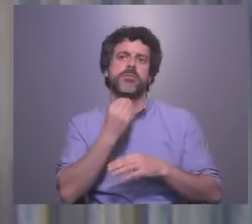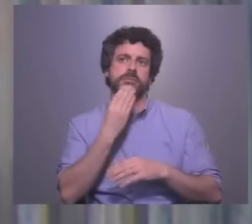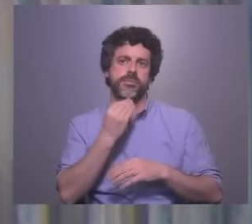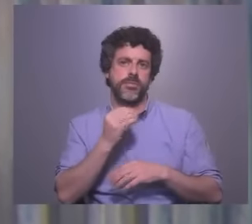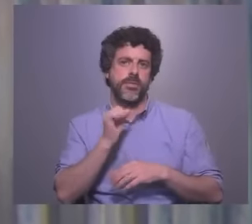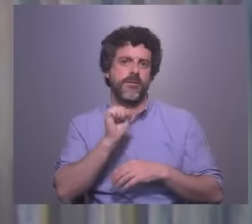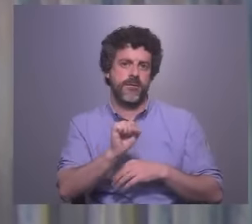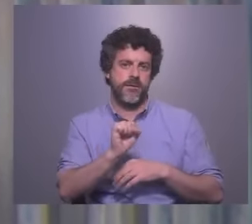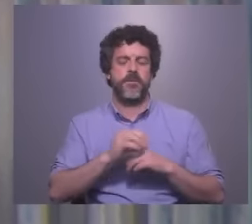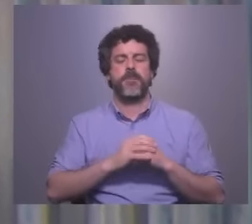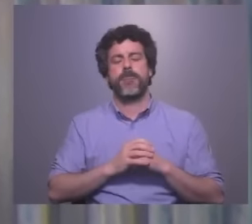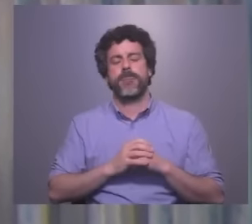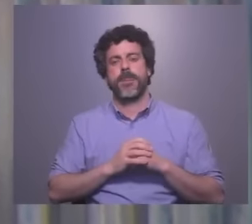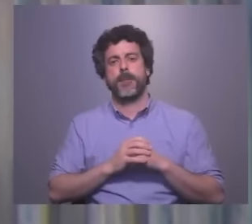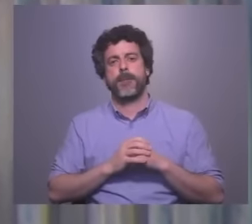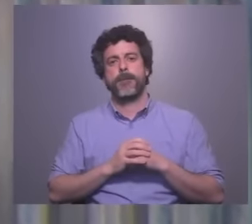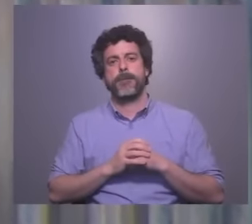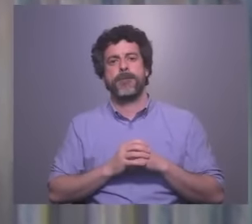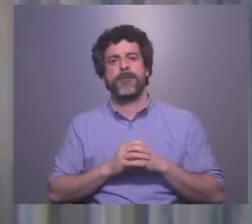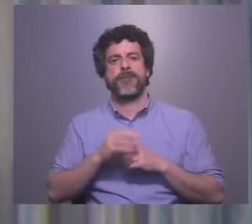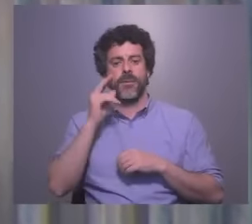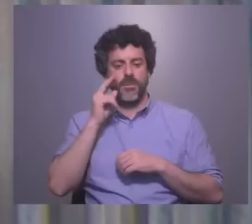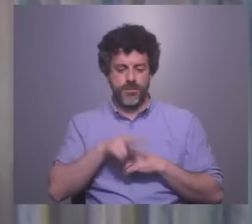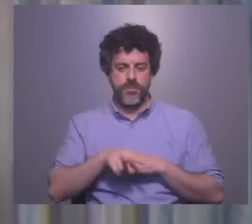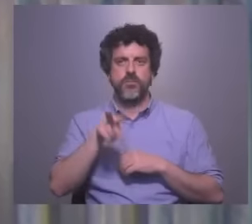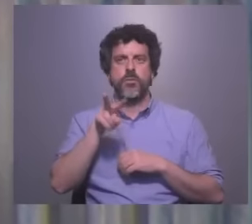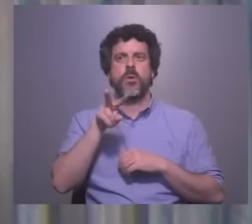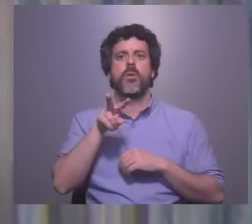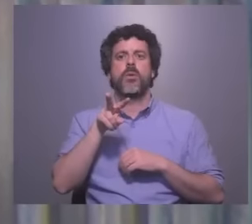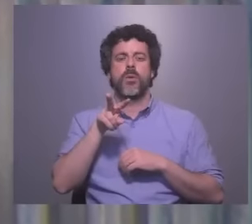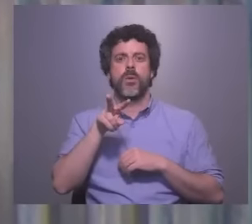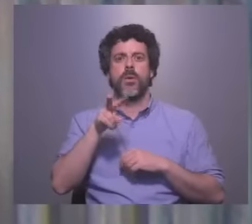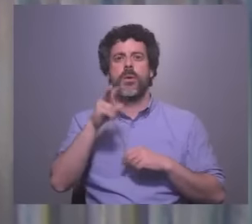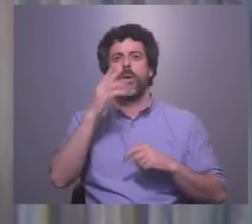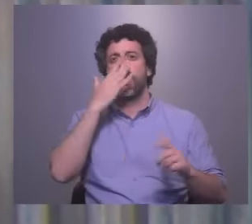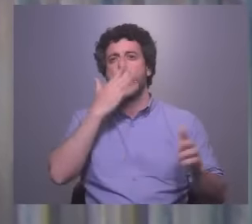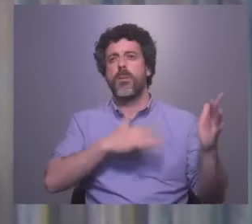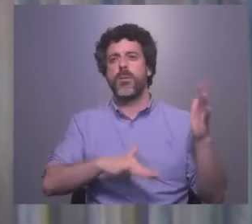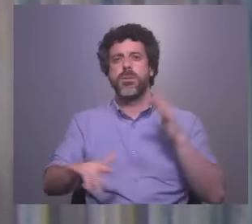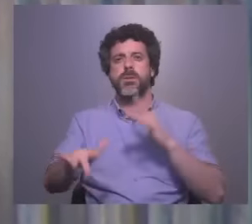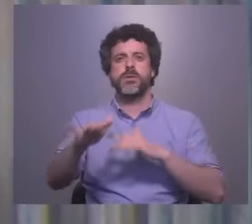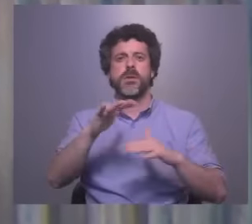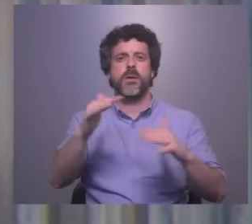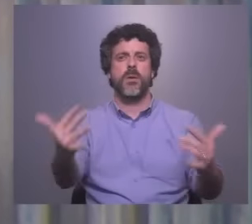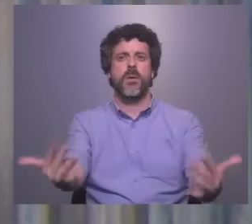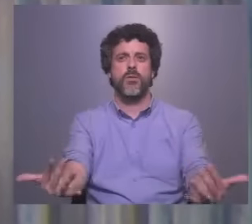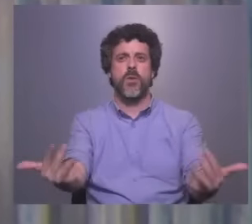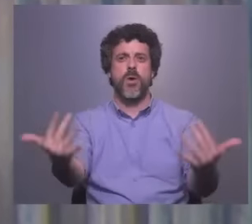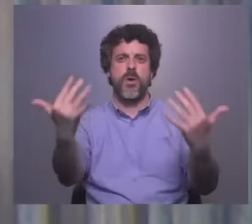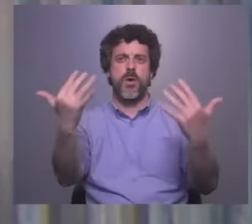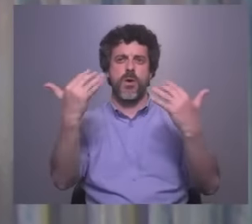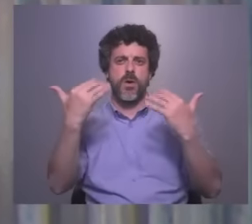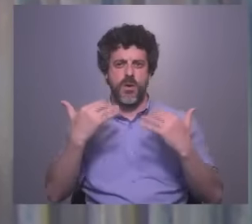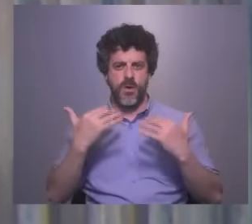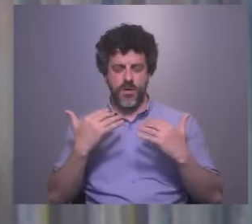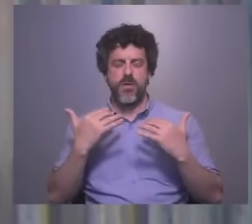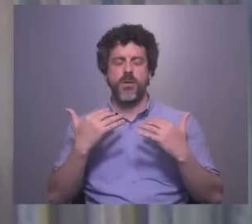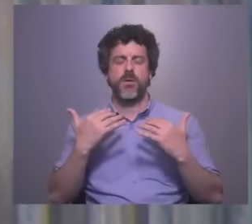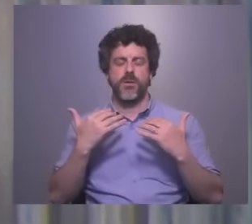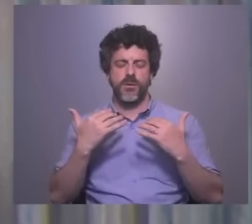Subió Jesús entonces a la montaña y se sentó allí con sus discípulos. Estaba cerca